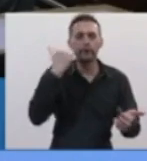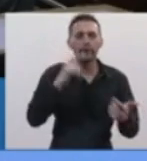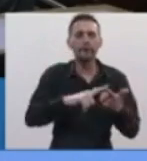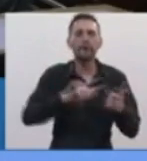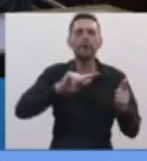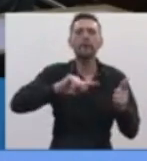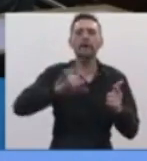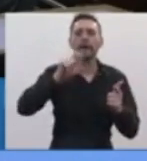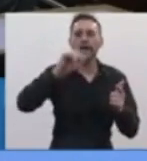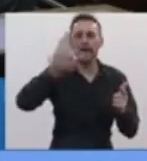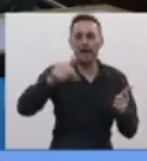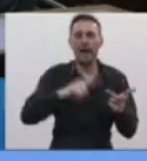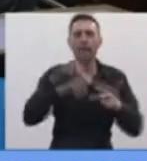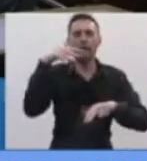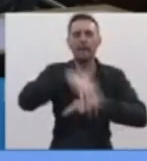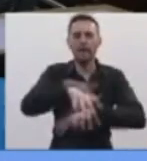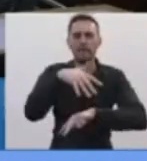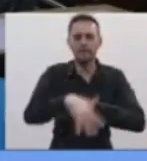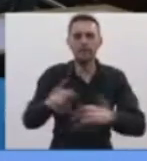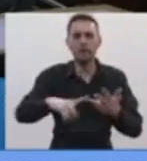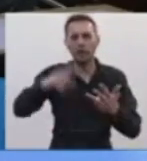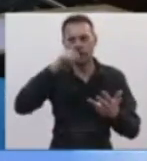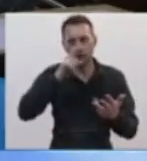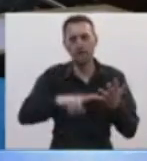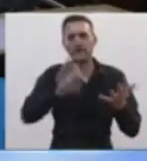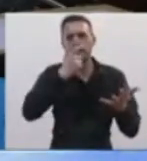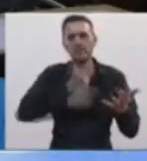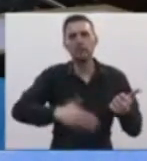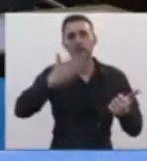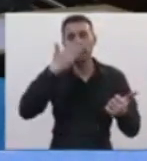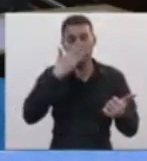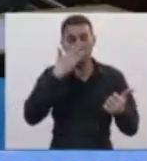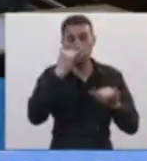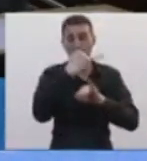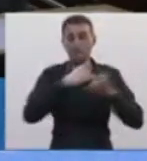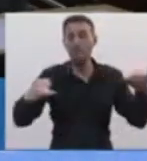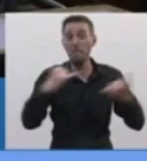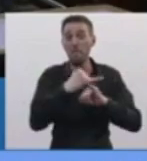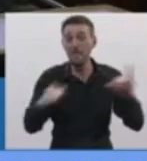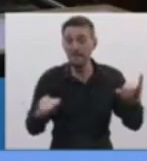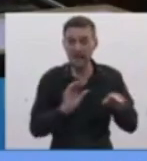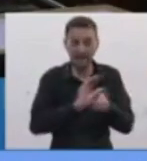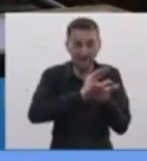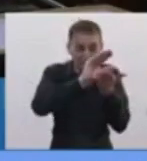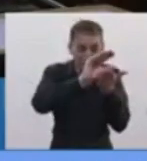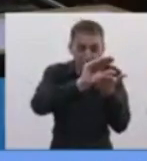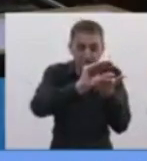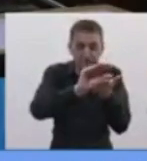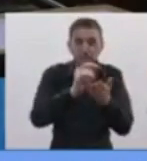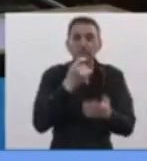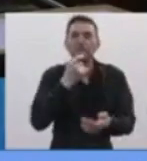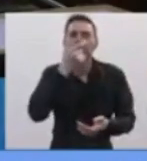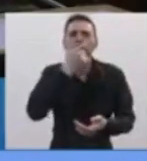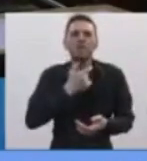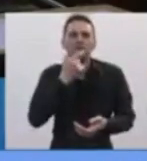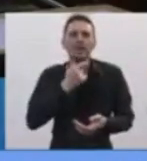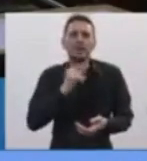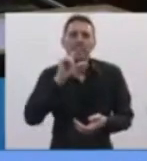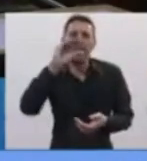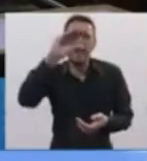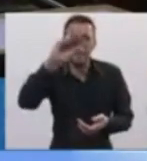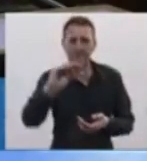cava corrientes mendoza córdoba hasta la mitad del promedio por ejemplo en el caso de mendoza doble vara